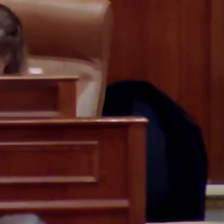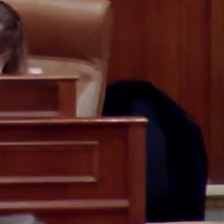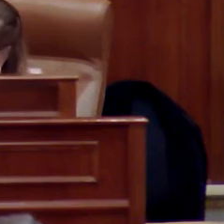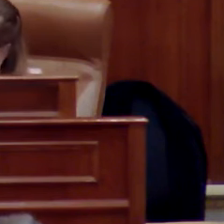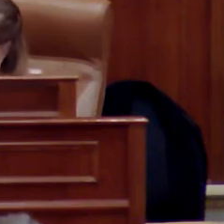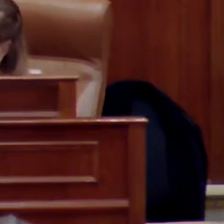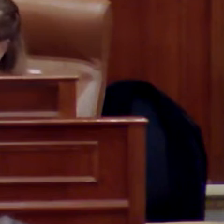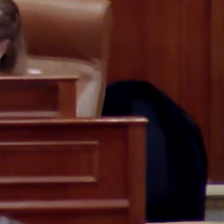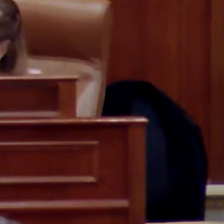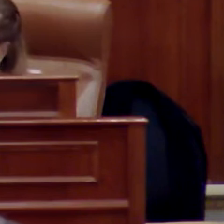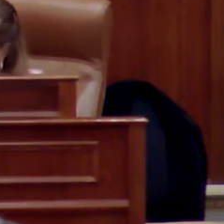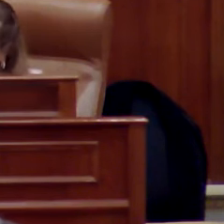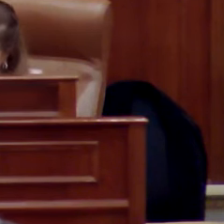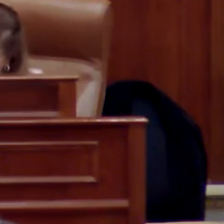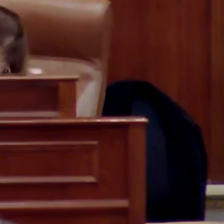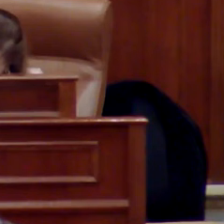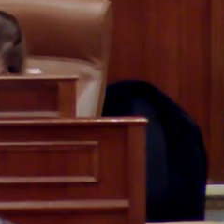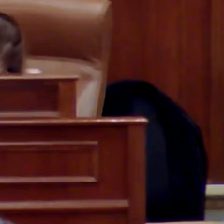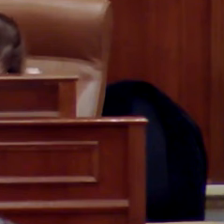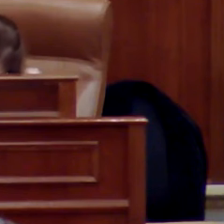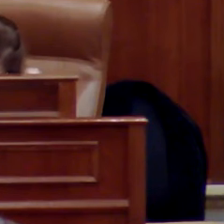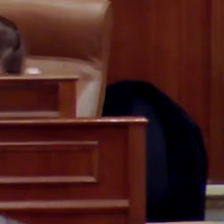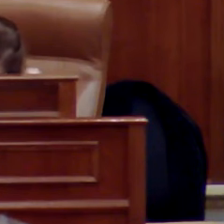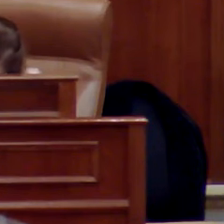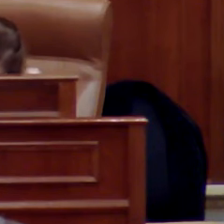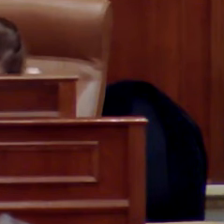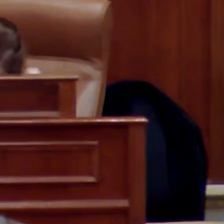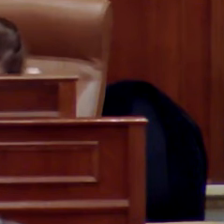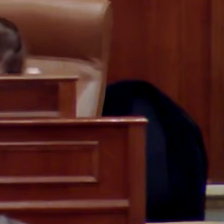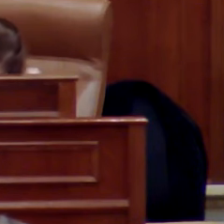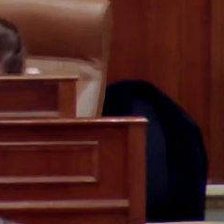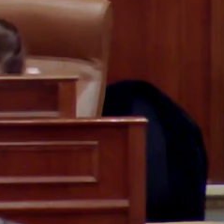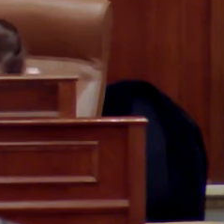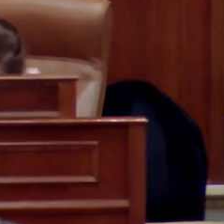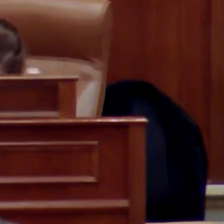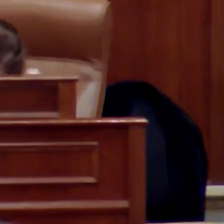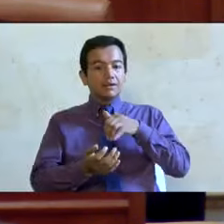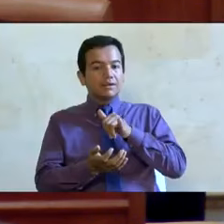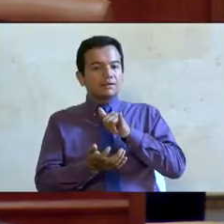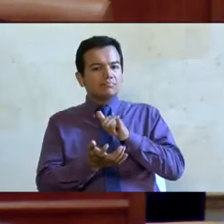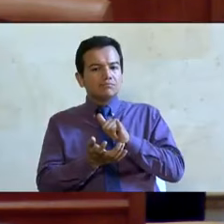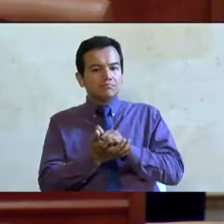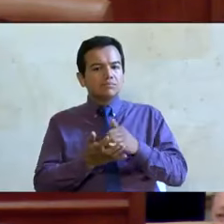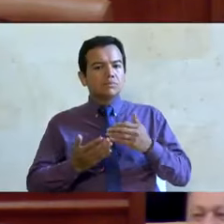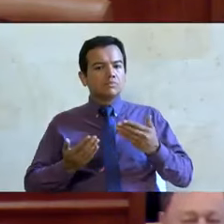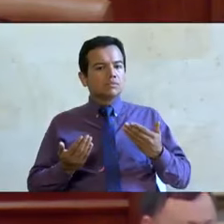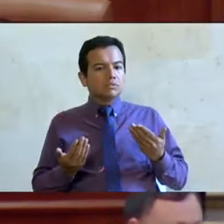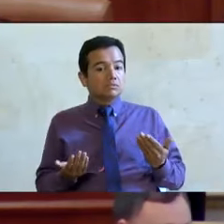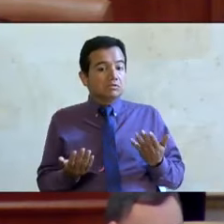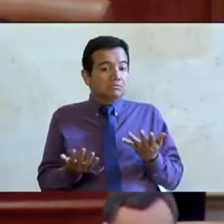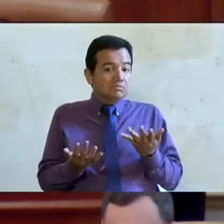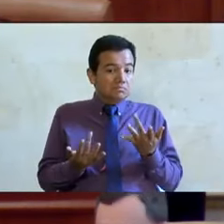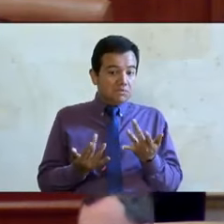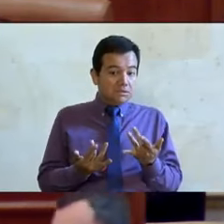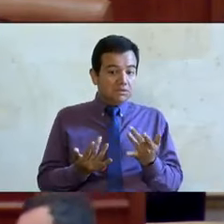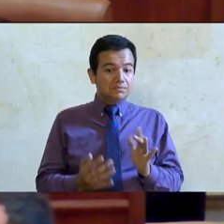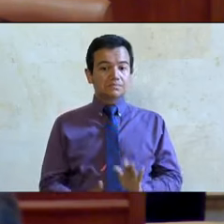definió y el impedimento en la comisión sobre este